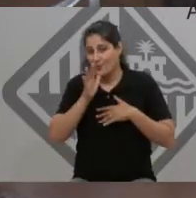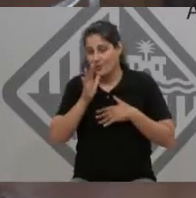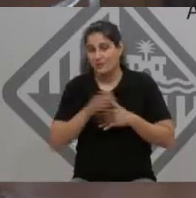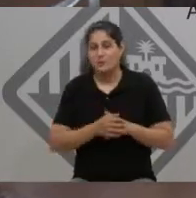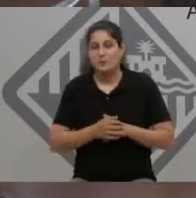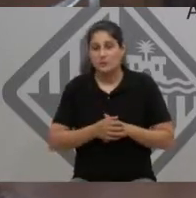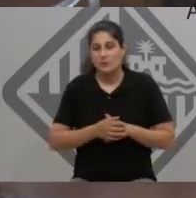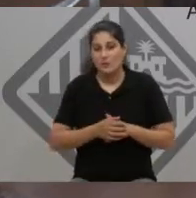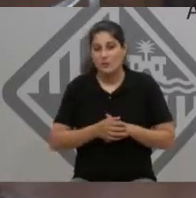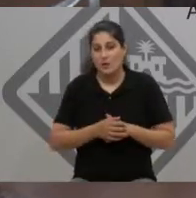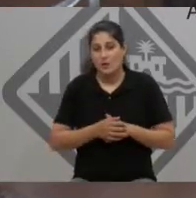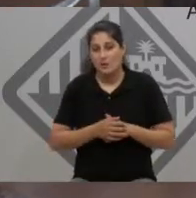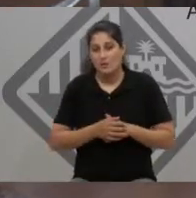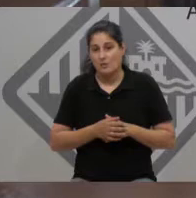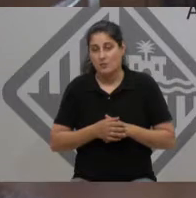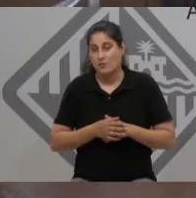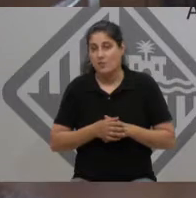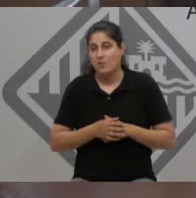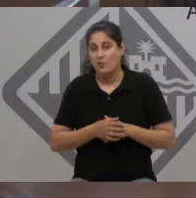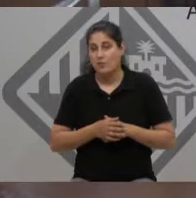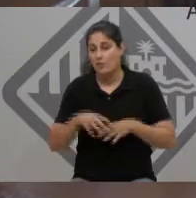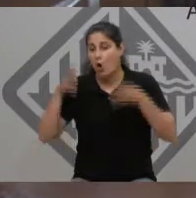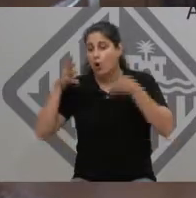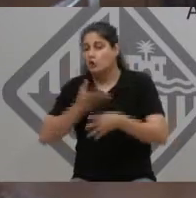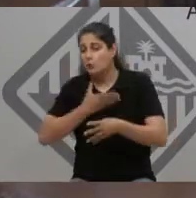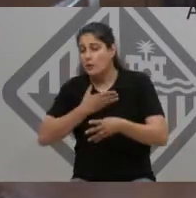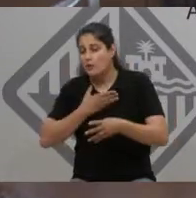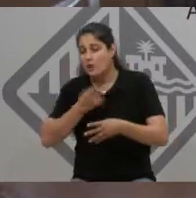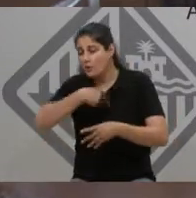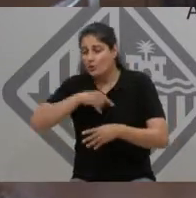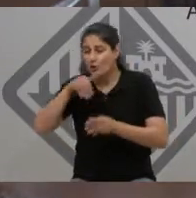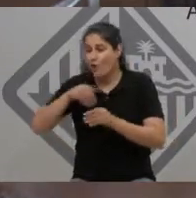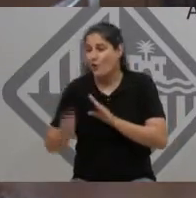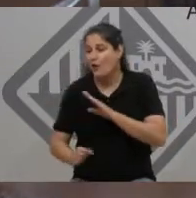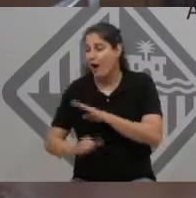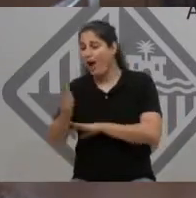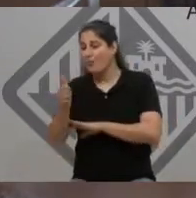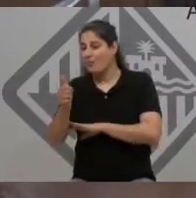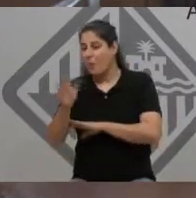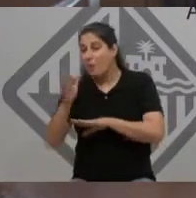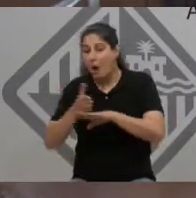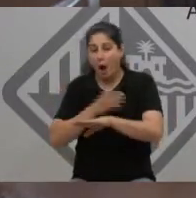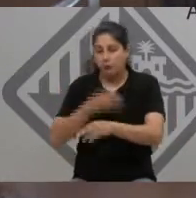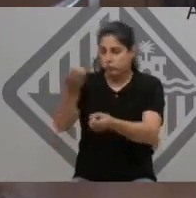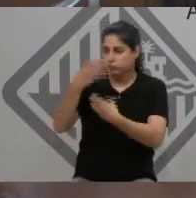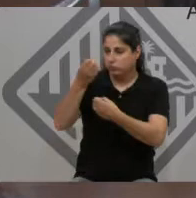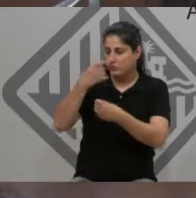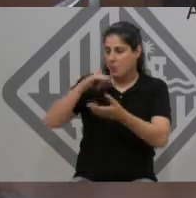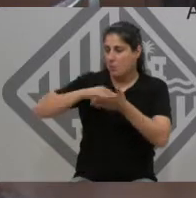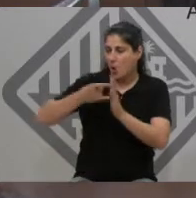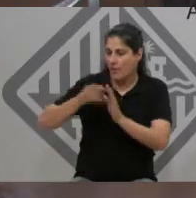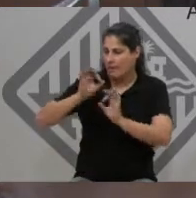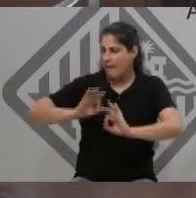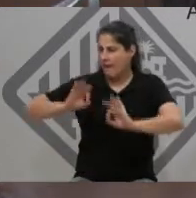pretenderán que aprobemos la creación de un Consejo Municipal sin tener conocimiento ni del proyecto.